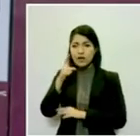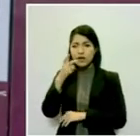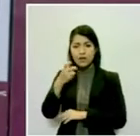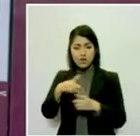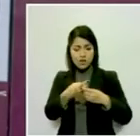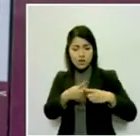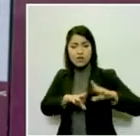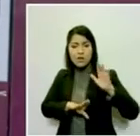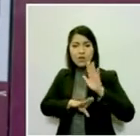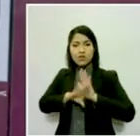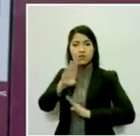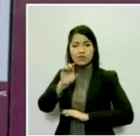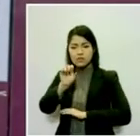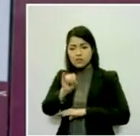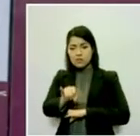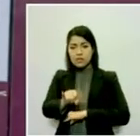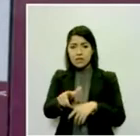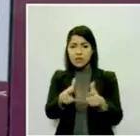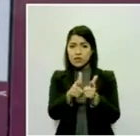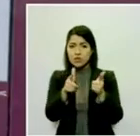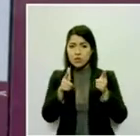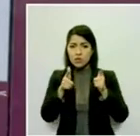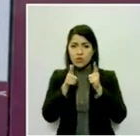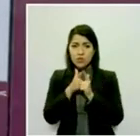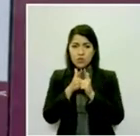que los grupos